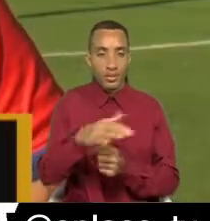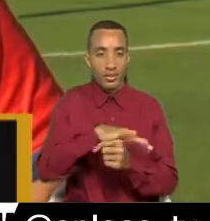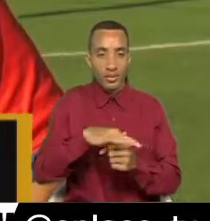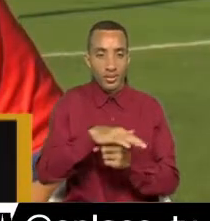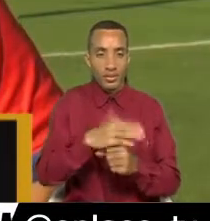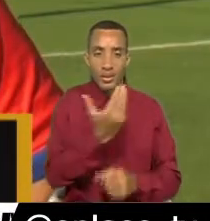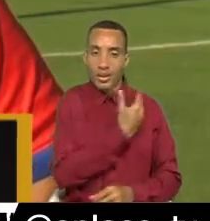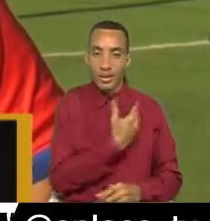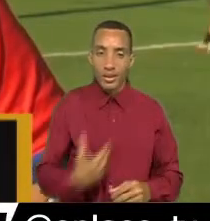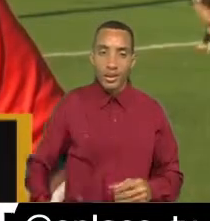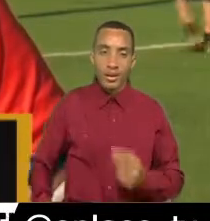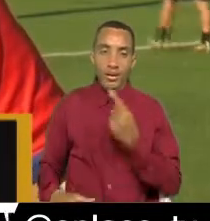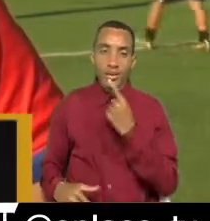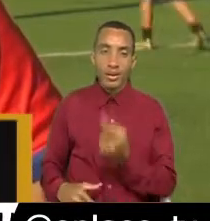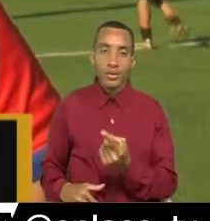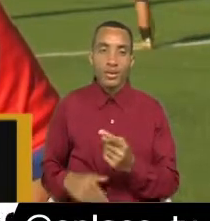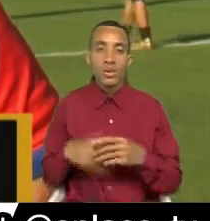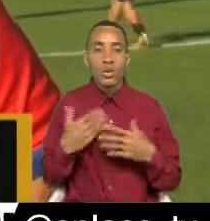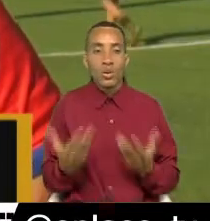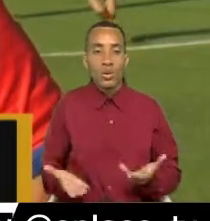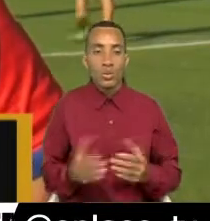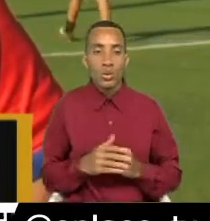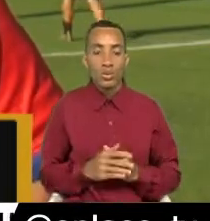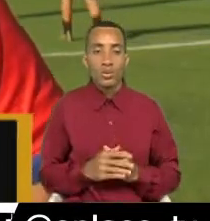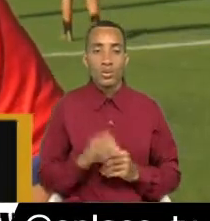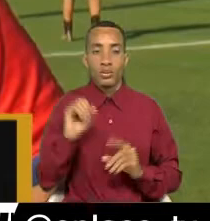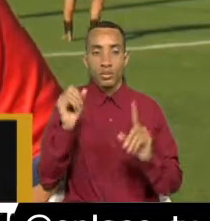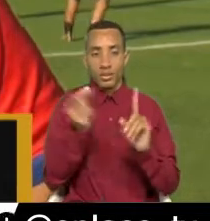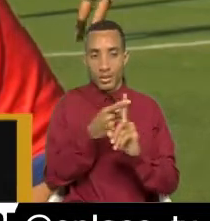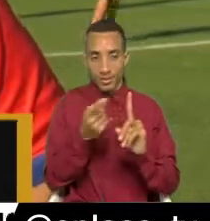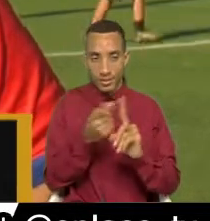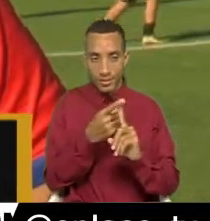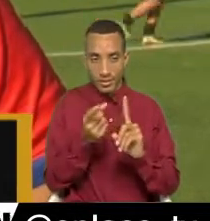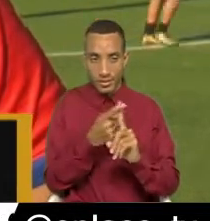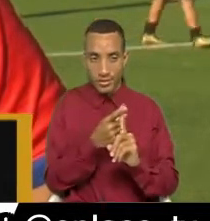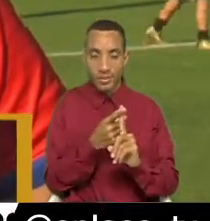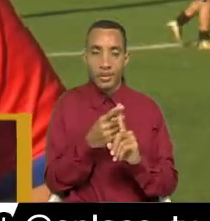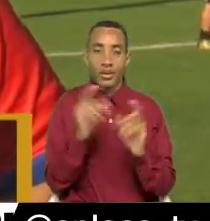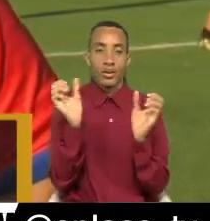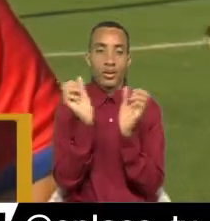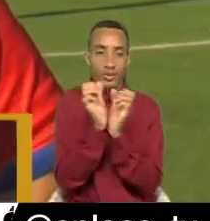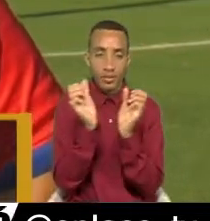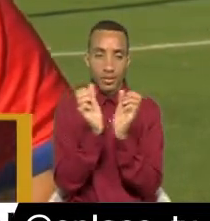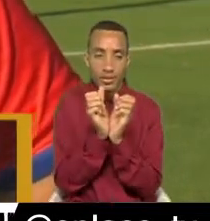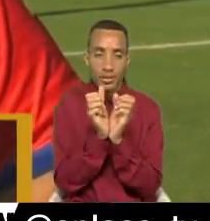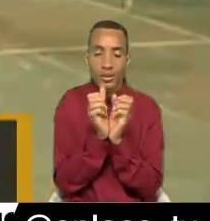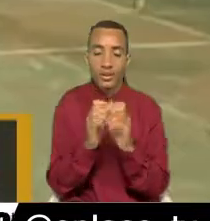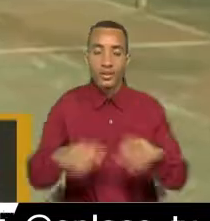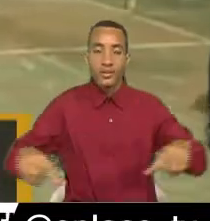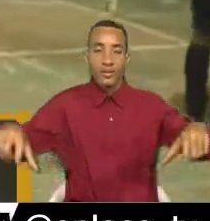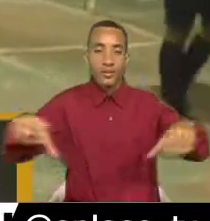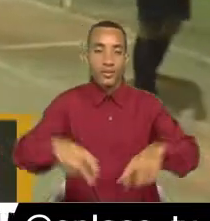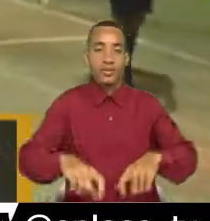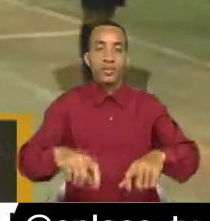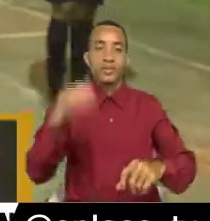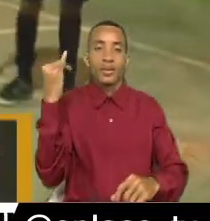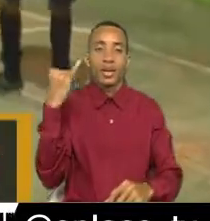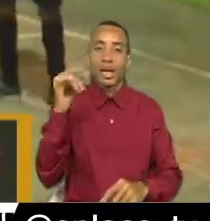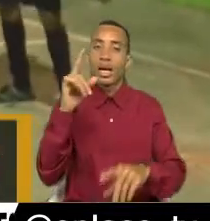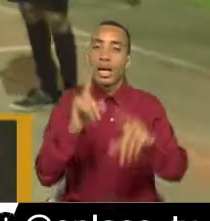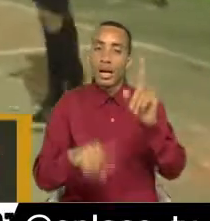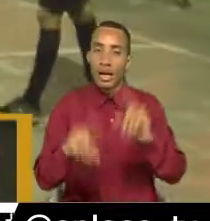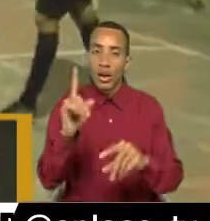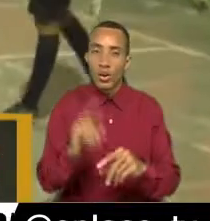Deportes, que viene desarrollando varios torneos del Primero de Mayo, en especial la Copa Primero de Mayo de microfútbol, en el cual ya se están perfilando los